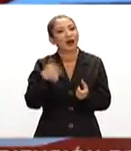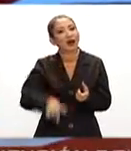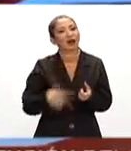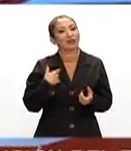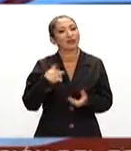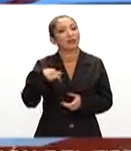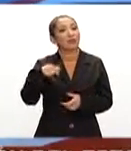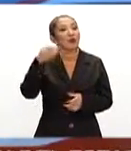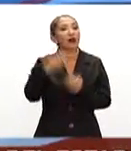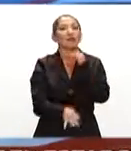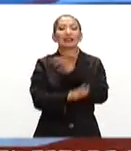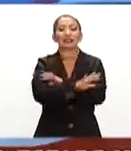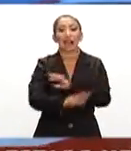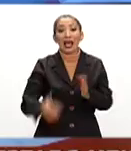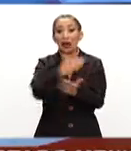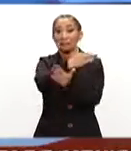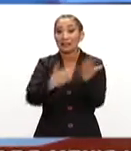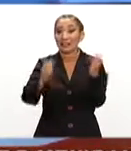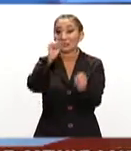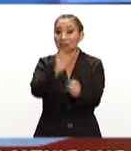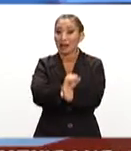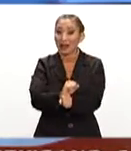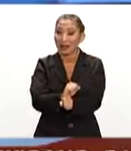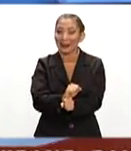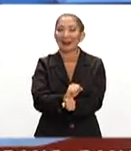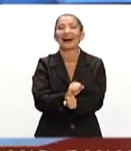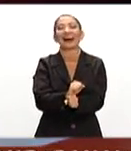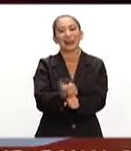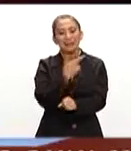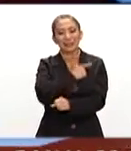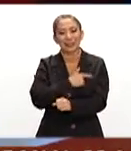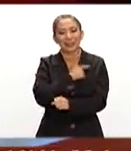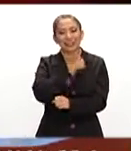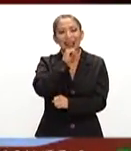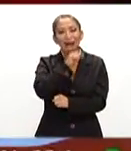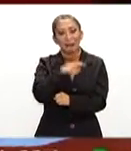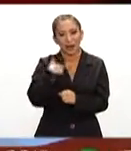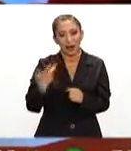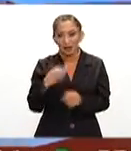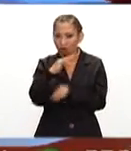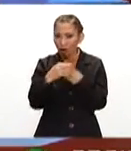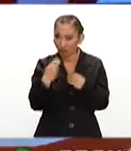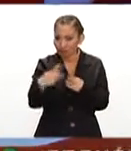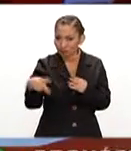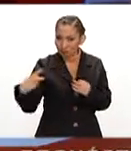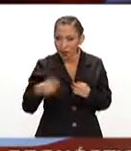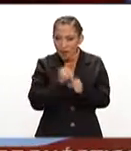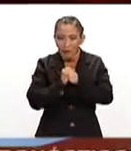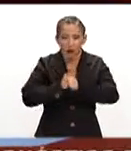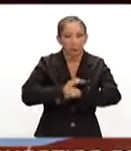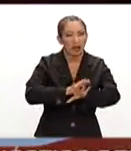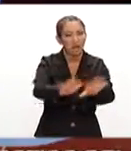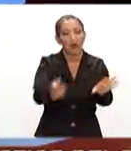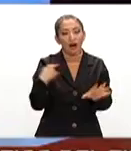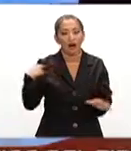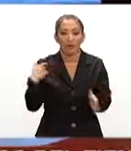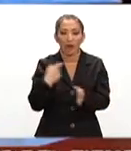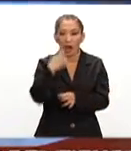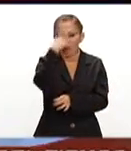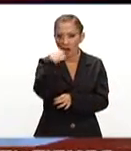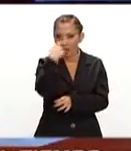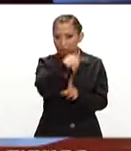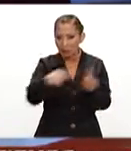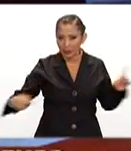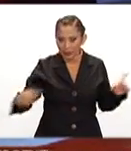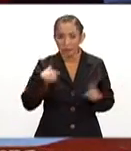saludarte, Pati. Por fin ya llegamos a la mitad de la semana. Y es un placer para nosotros estar con todos ustedes e informarles durante esta hora